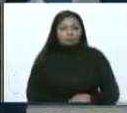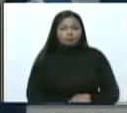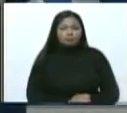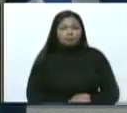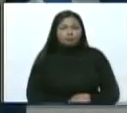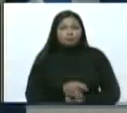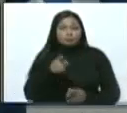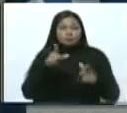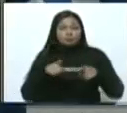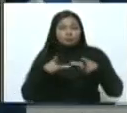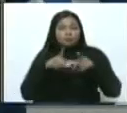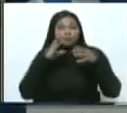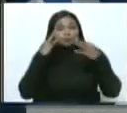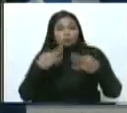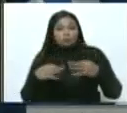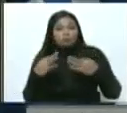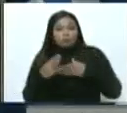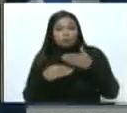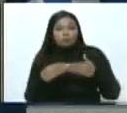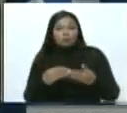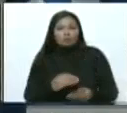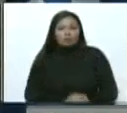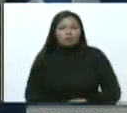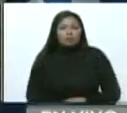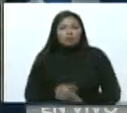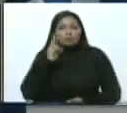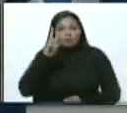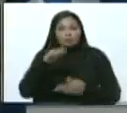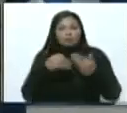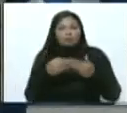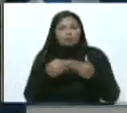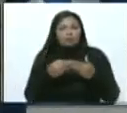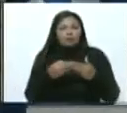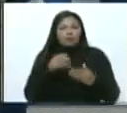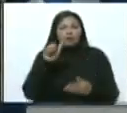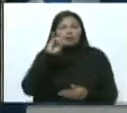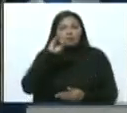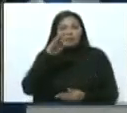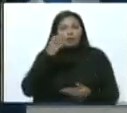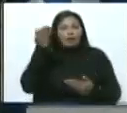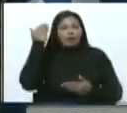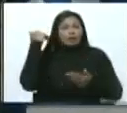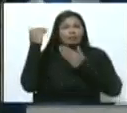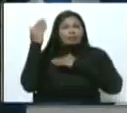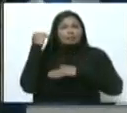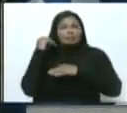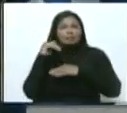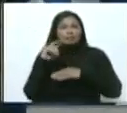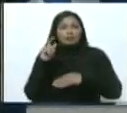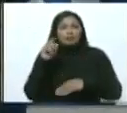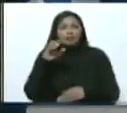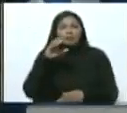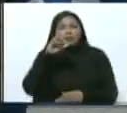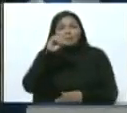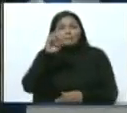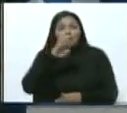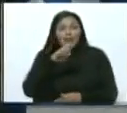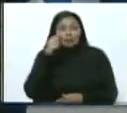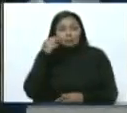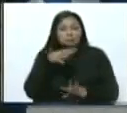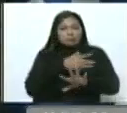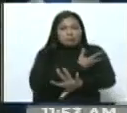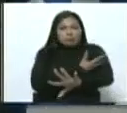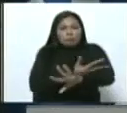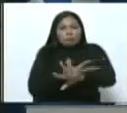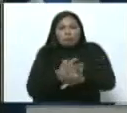Allá eso es normal. Vean ustedes las revelaciones de Aida Merlano, ex senadora. Eso es para parar los pelos de punta a quien sea, todo lo que esa